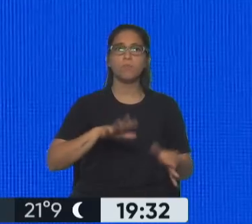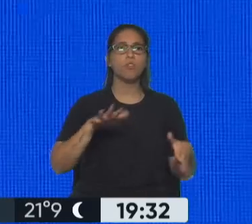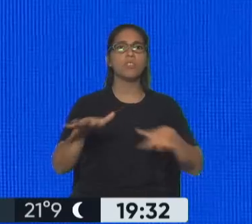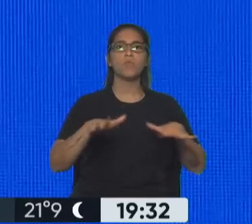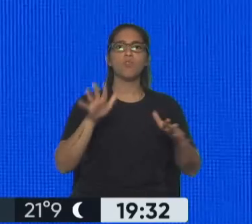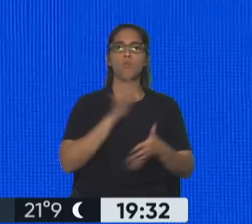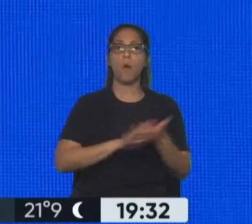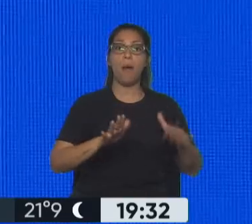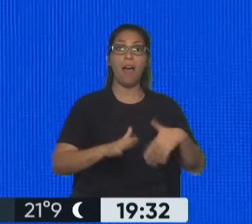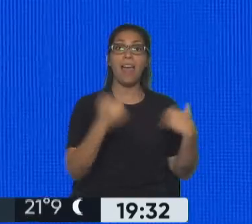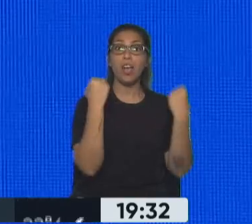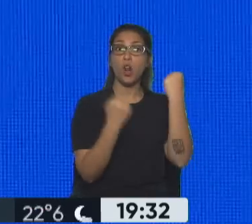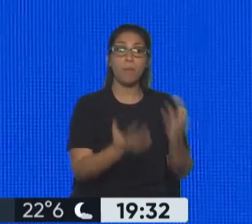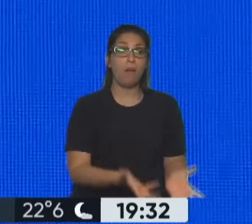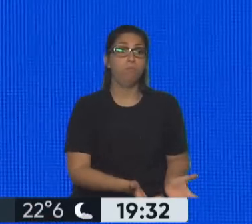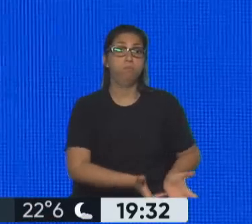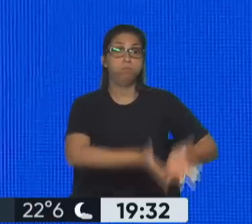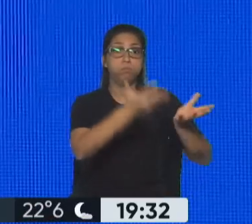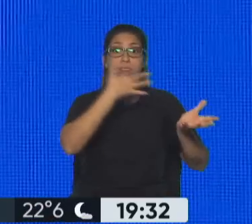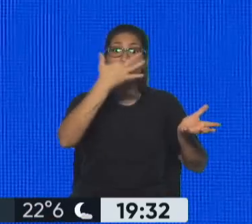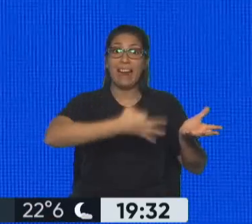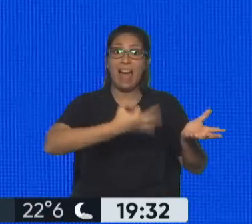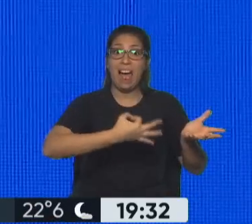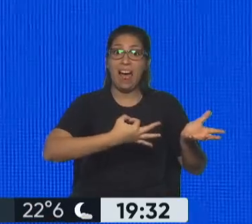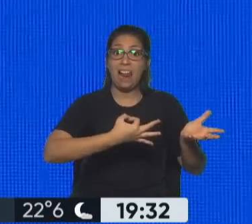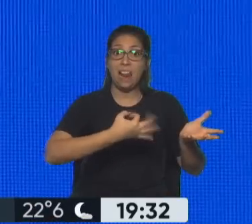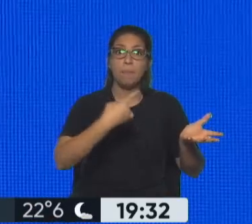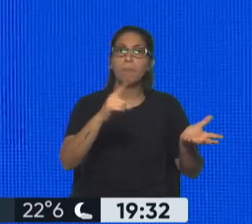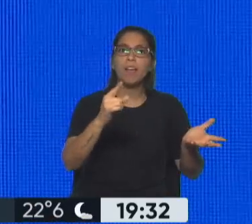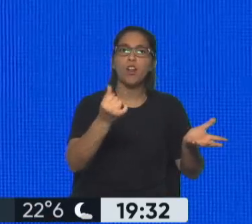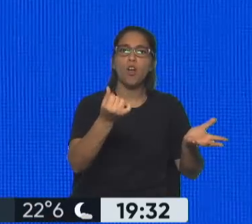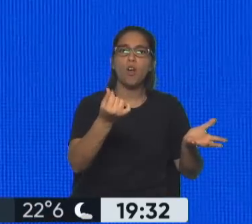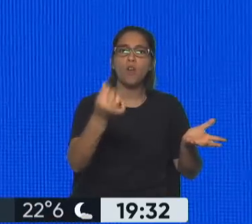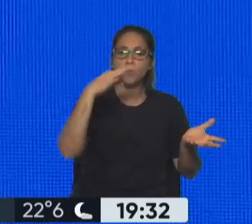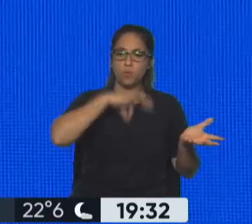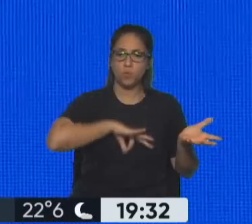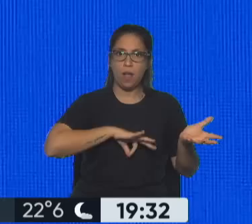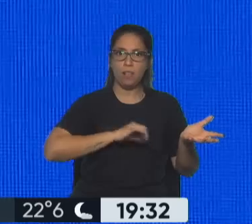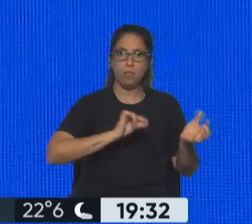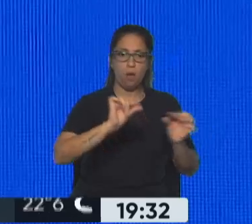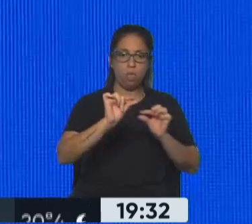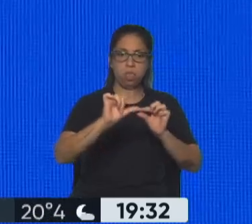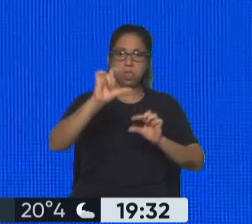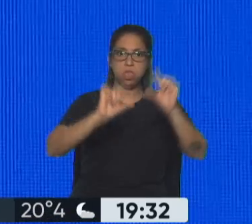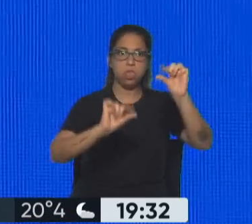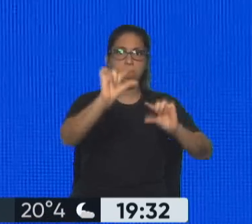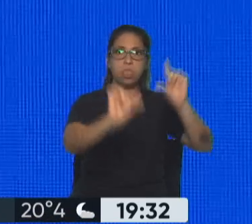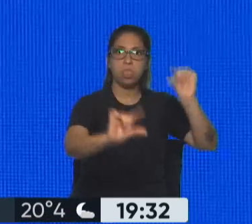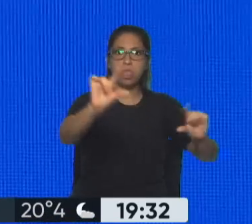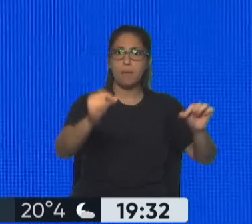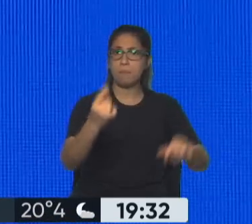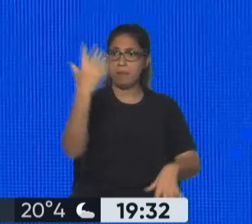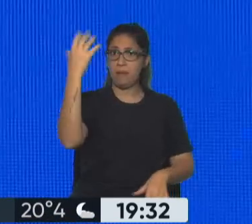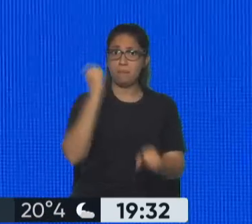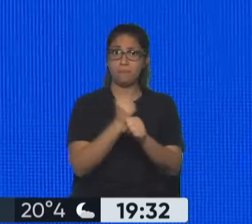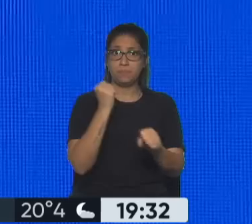fenómeno de crecimiento económico real y genuino, pero mala distribución del ingreso y por primera vez trabajadores